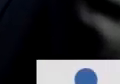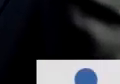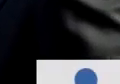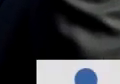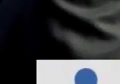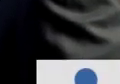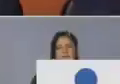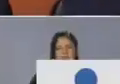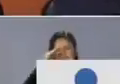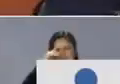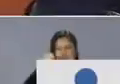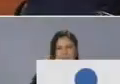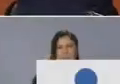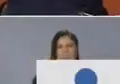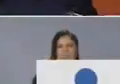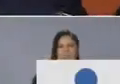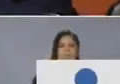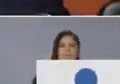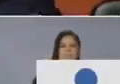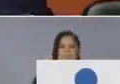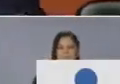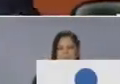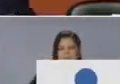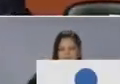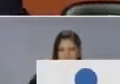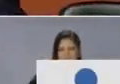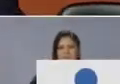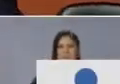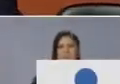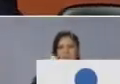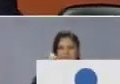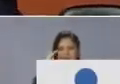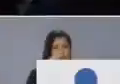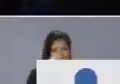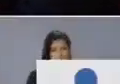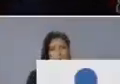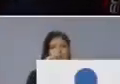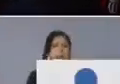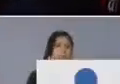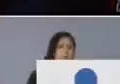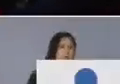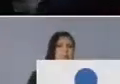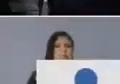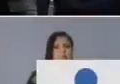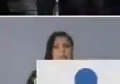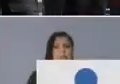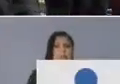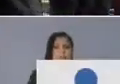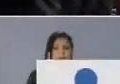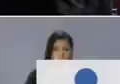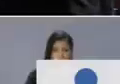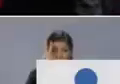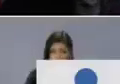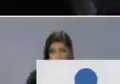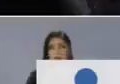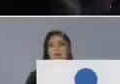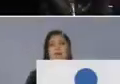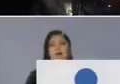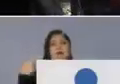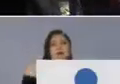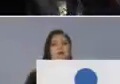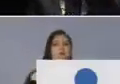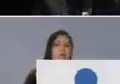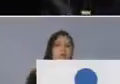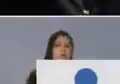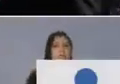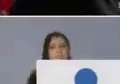gabinete, presentes en el balance final de un sexenio que, a decir de Peña Nieto, tendrá en las reformas estructurales su mayor aportación